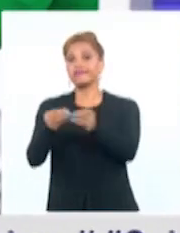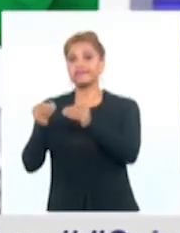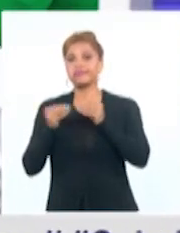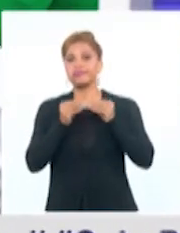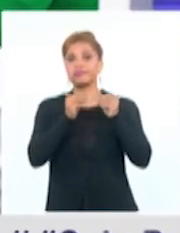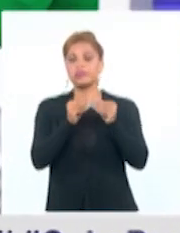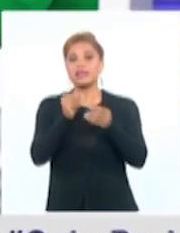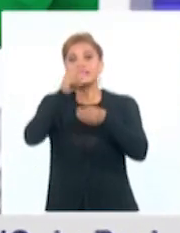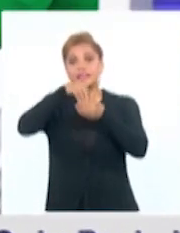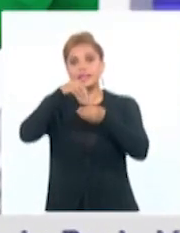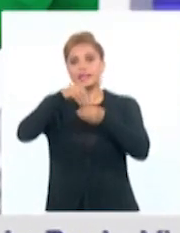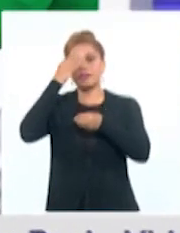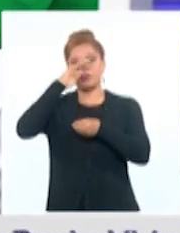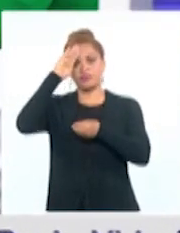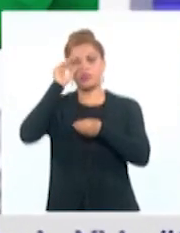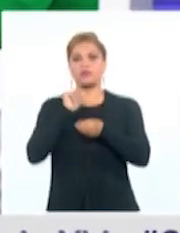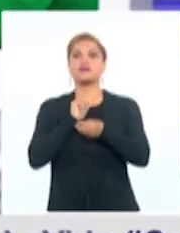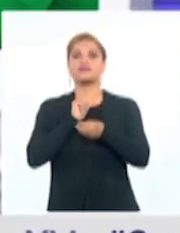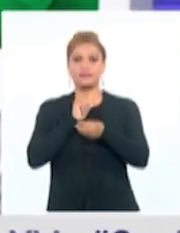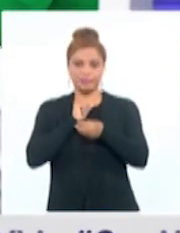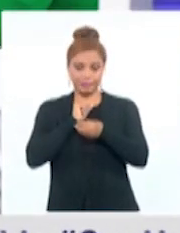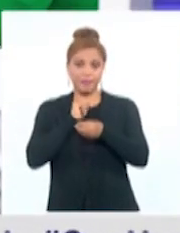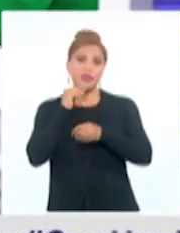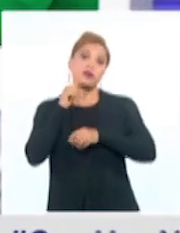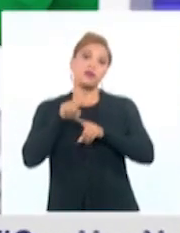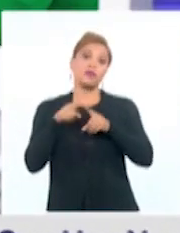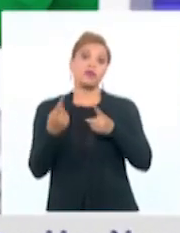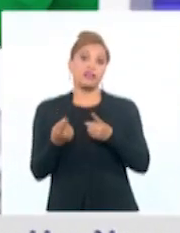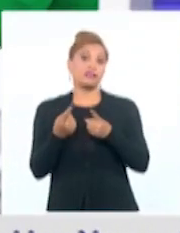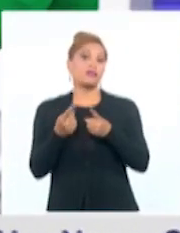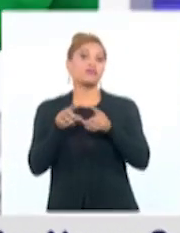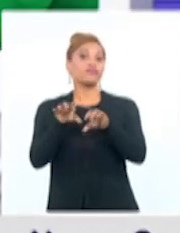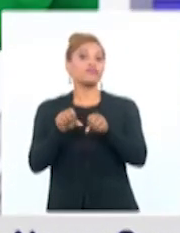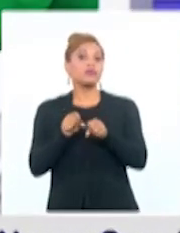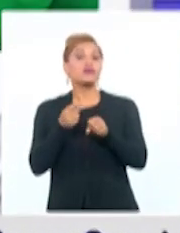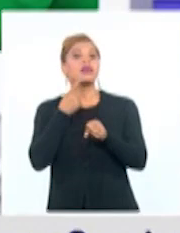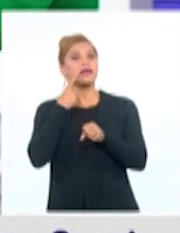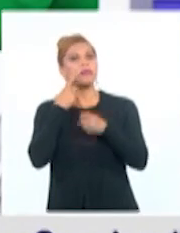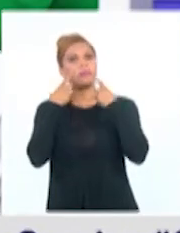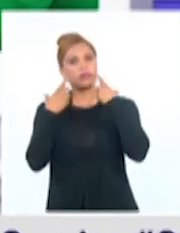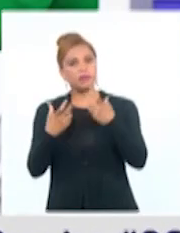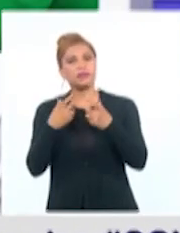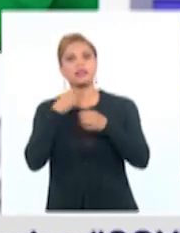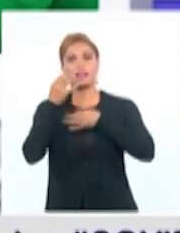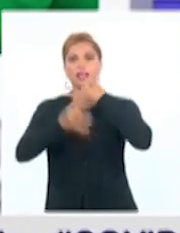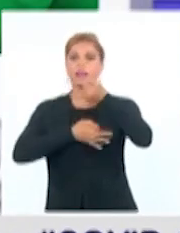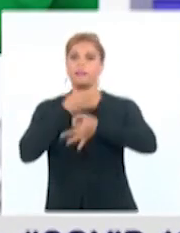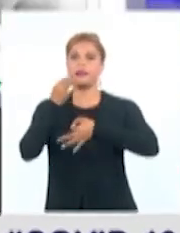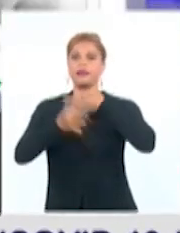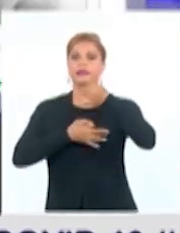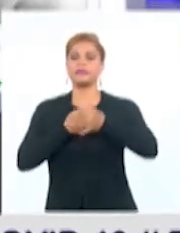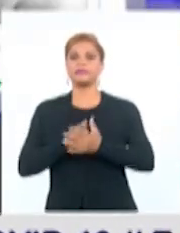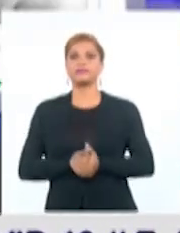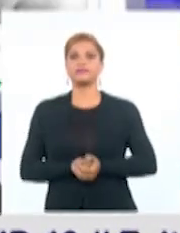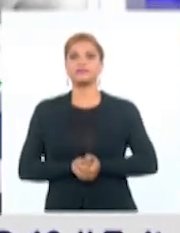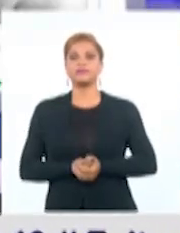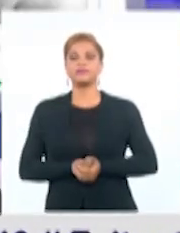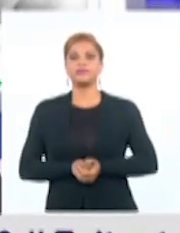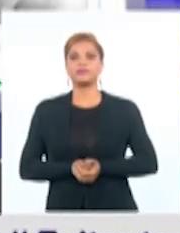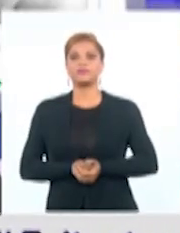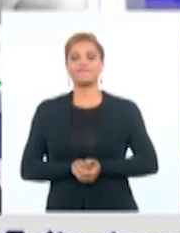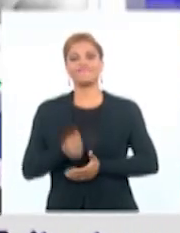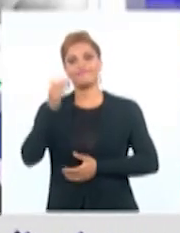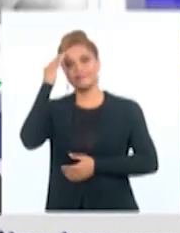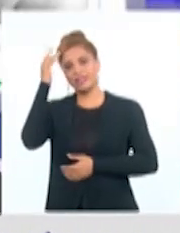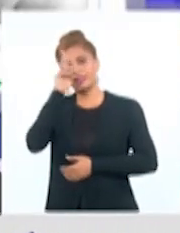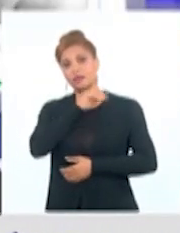propia en nuestro territorio, por lo tanto, adquieren un valor muy importante. Pepe, tienes la palabra. Gracias,